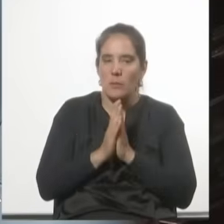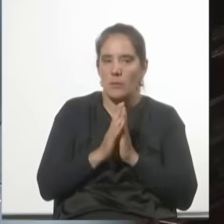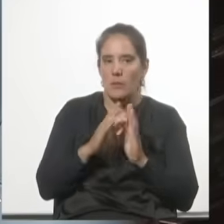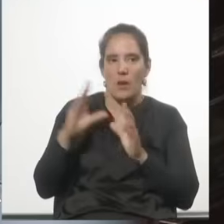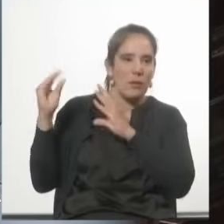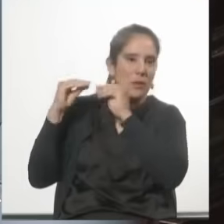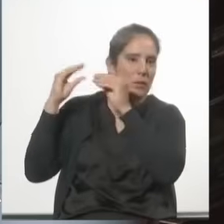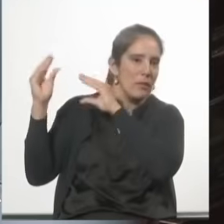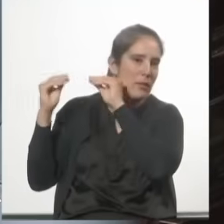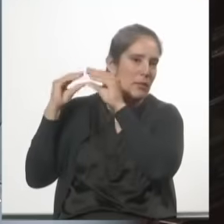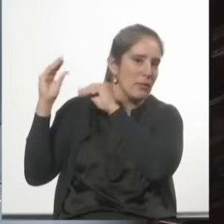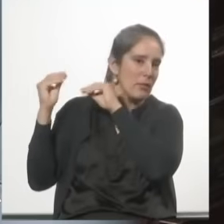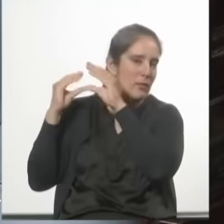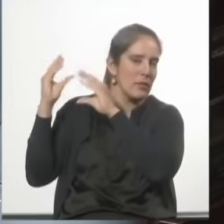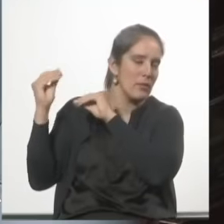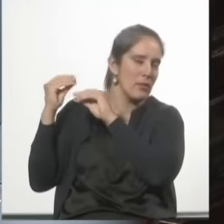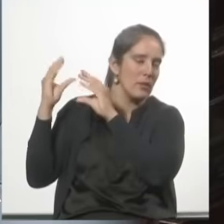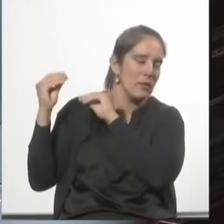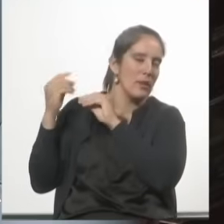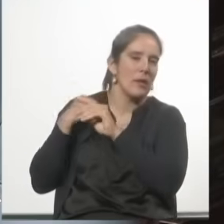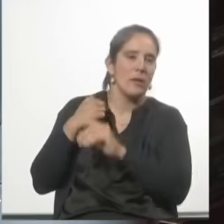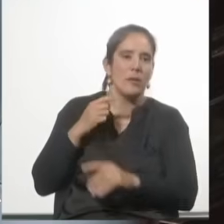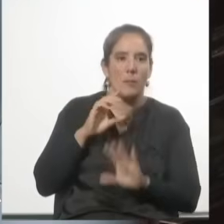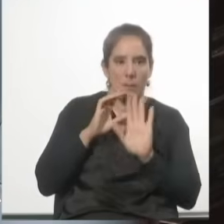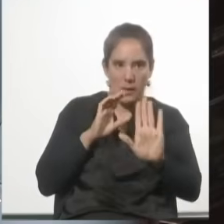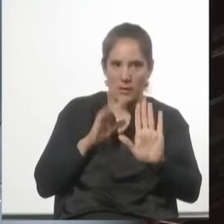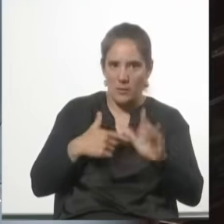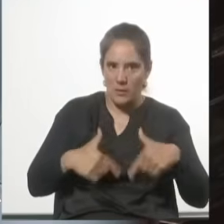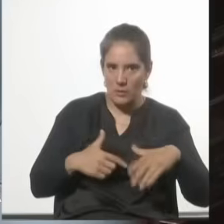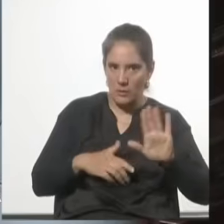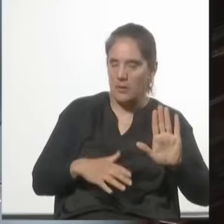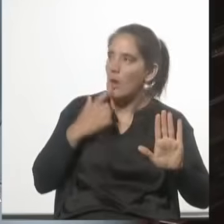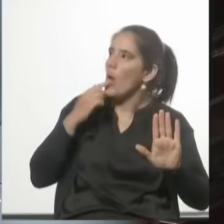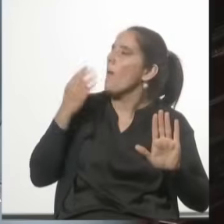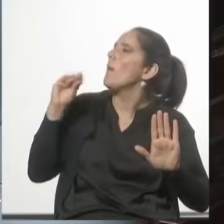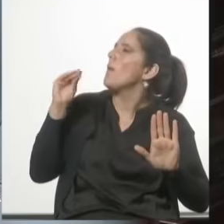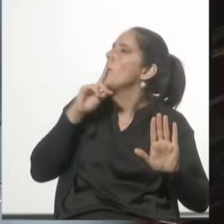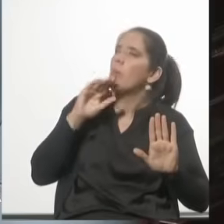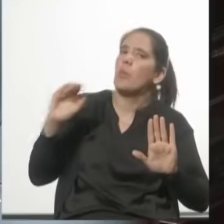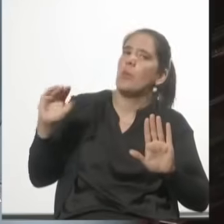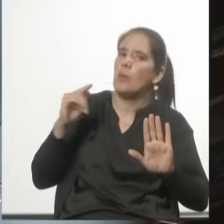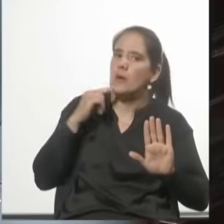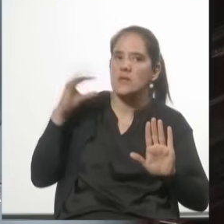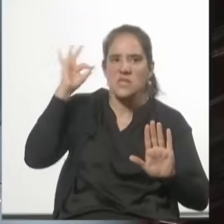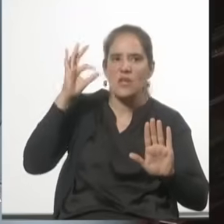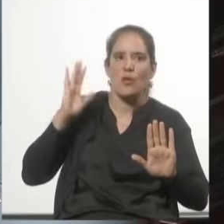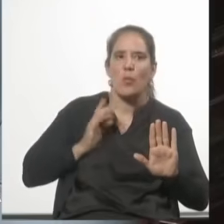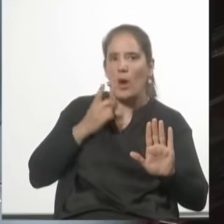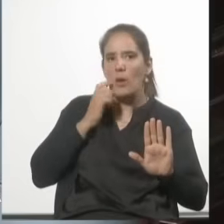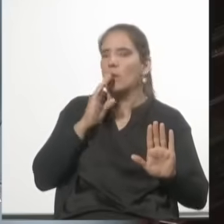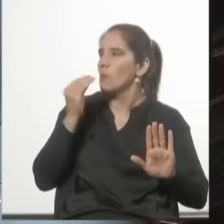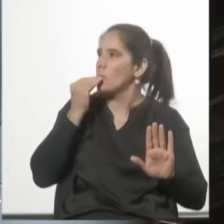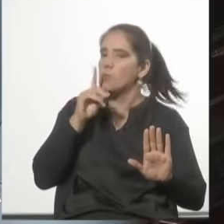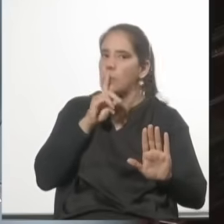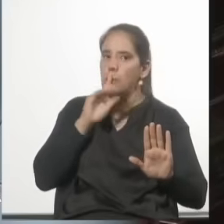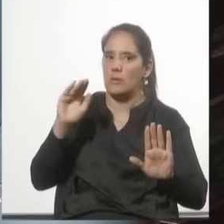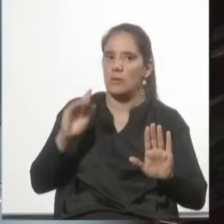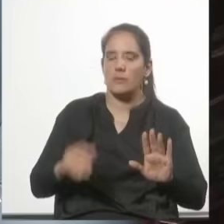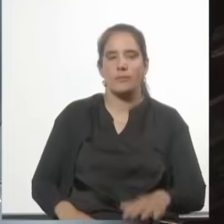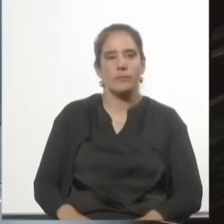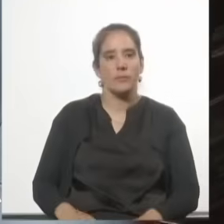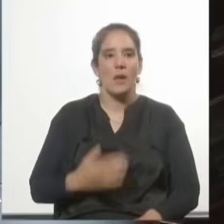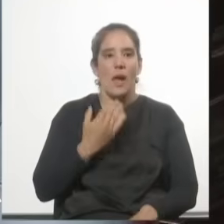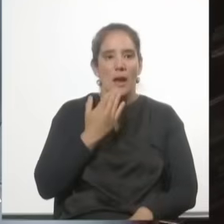uso de la palabra y le voy a pedir que paren el murmullo a las y los senadores. Adelante. Gracias,